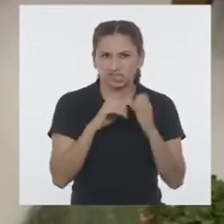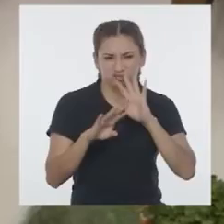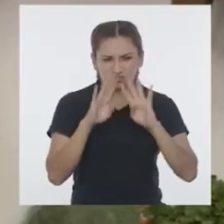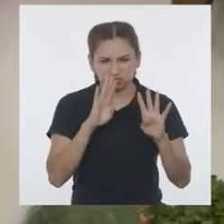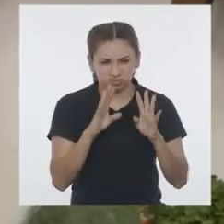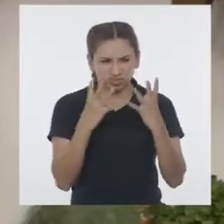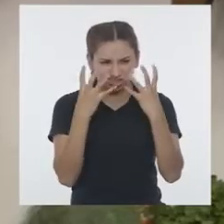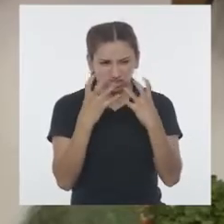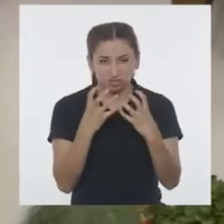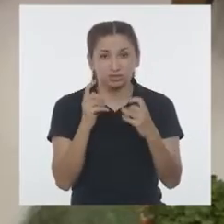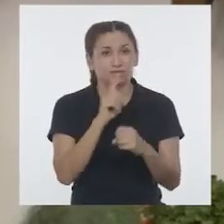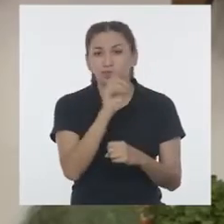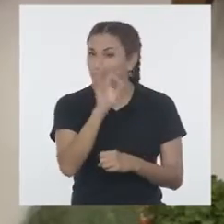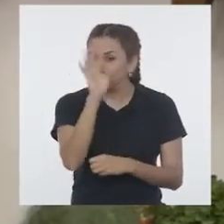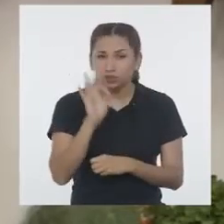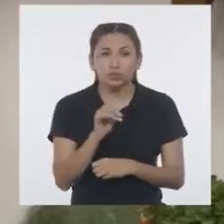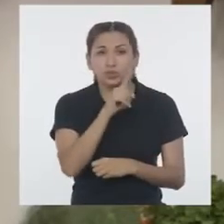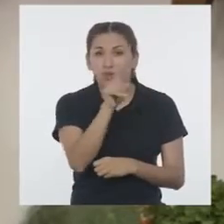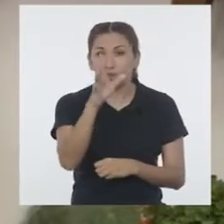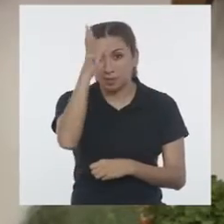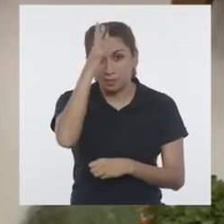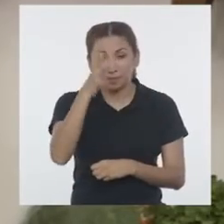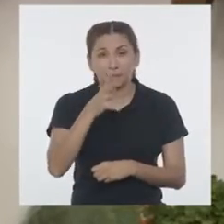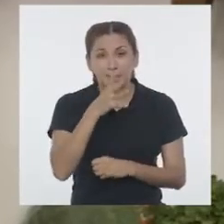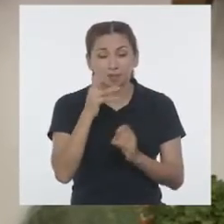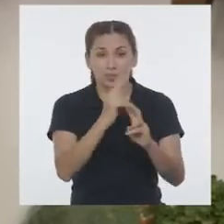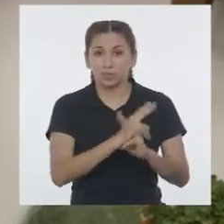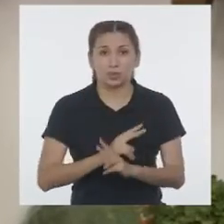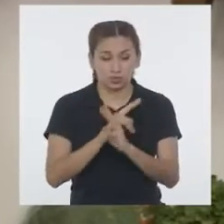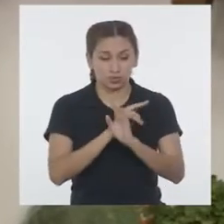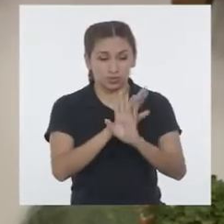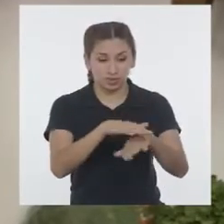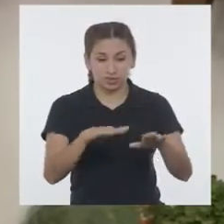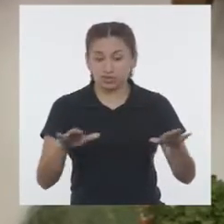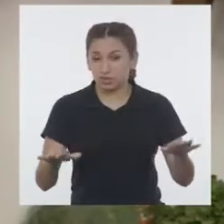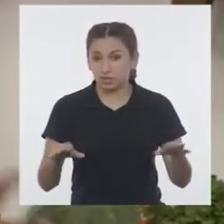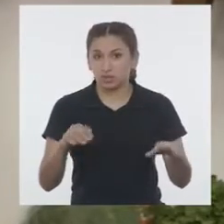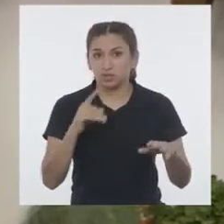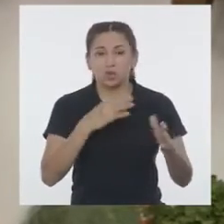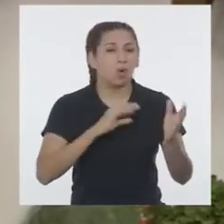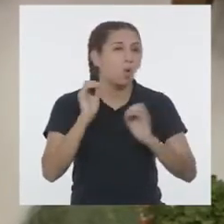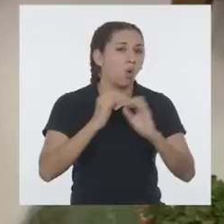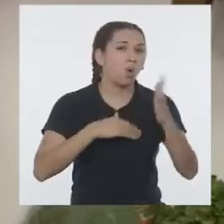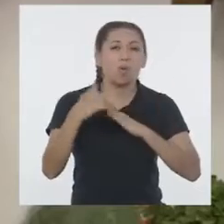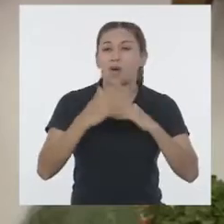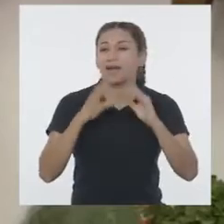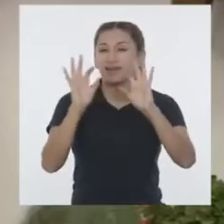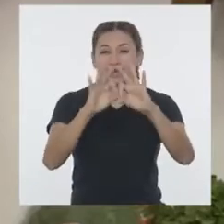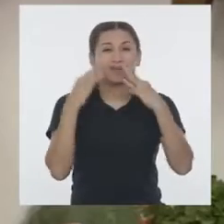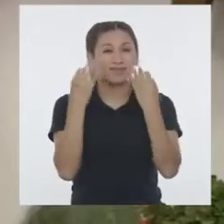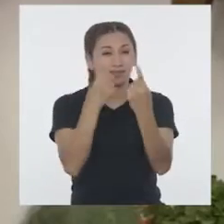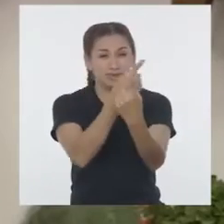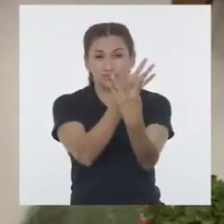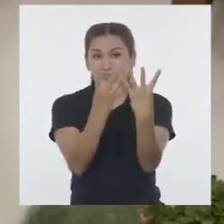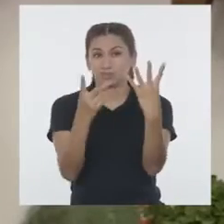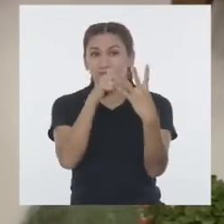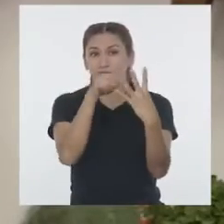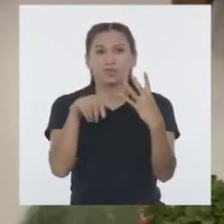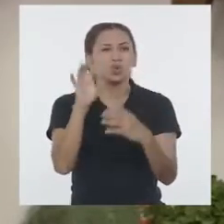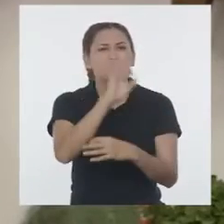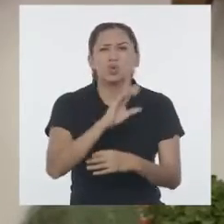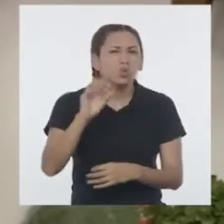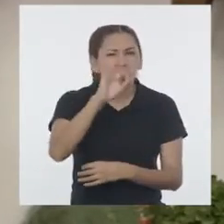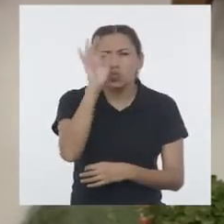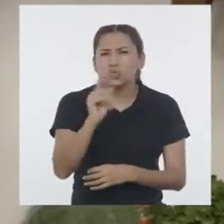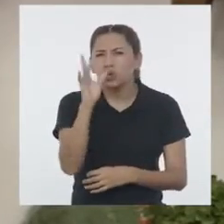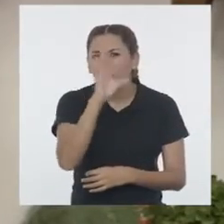ofuscados o frustrados, nunca debemos, como madres, padres, cuidadores o cualquier integrante de la familia, recurrir a